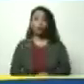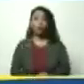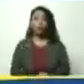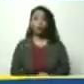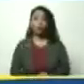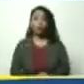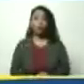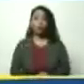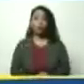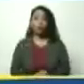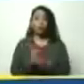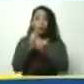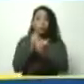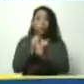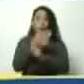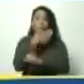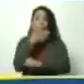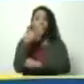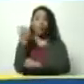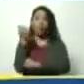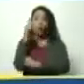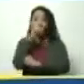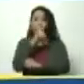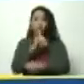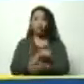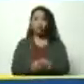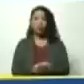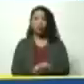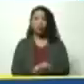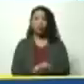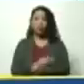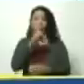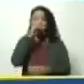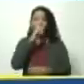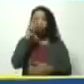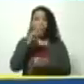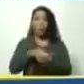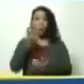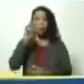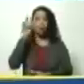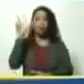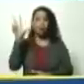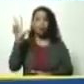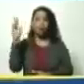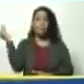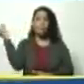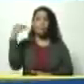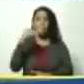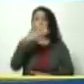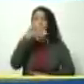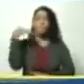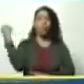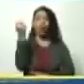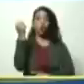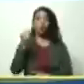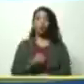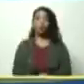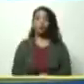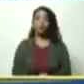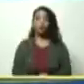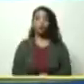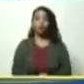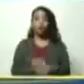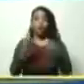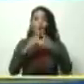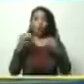nos esperan años mejores el año 2023 va a ser mucho mejor para todos